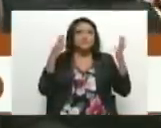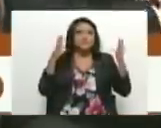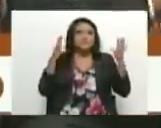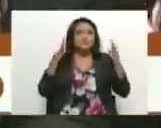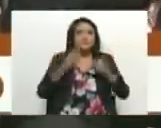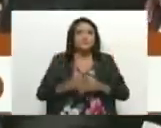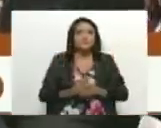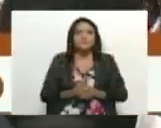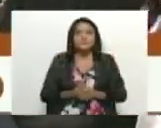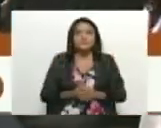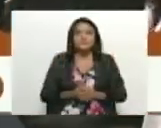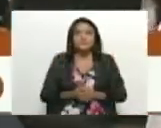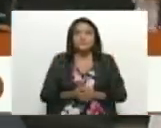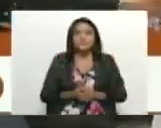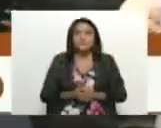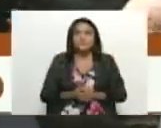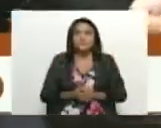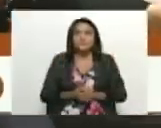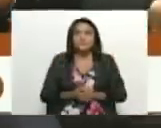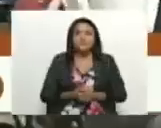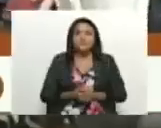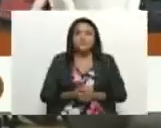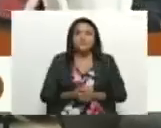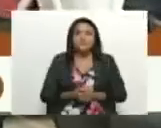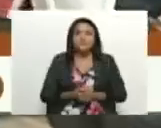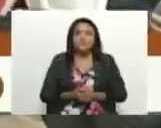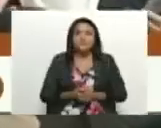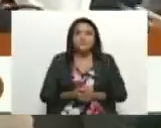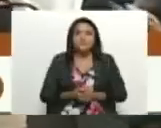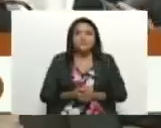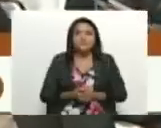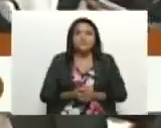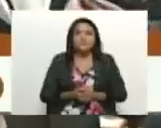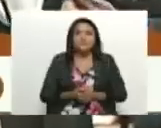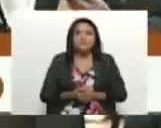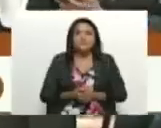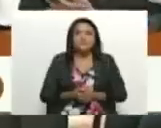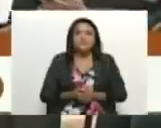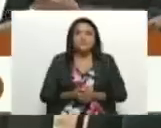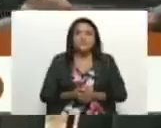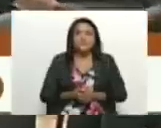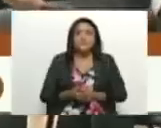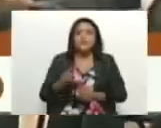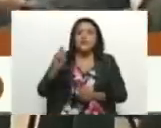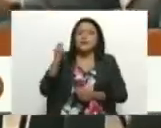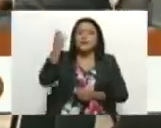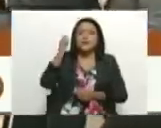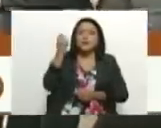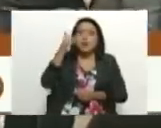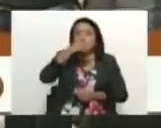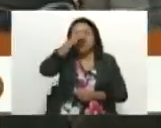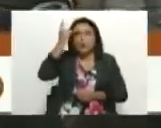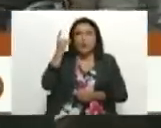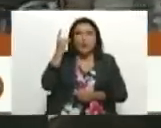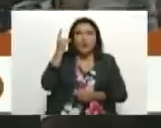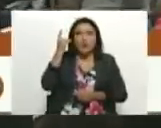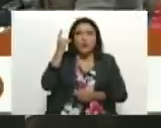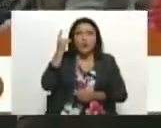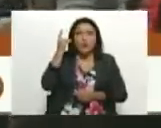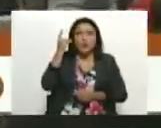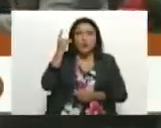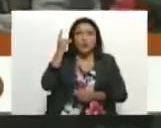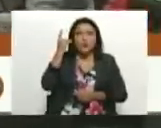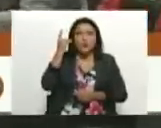Gracias. Bien, escuchar declaraciones del diputado Diosdado Cabello, quien hacía un preámbulo de lo que